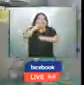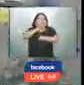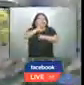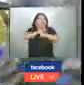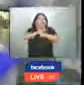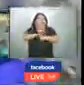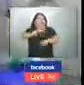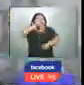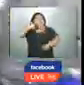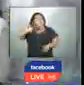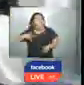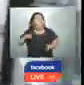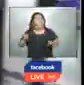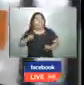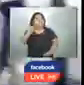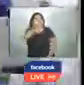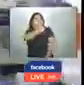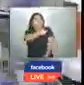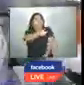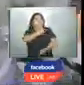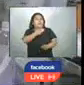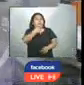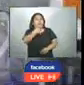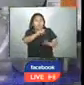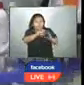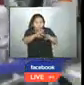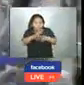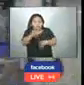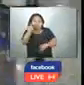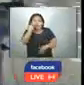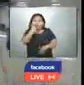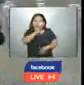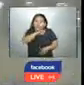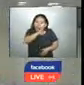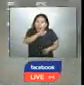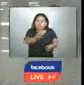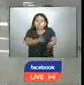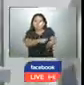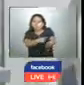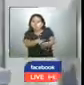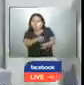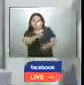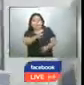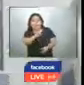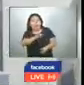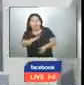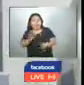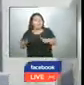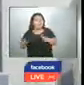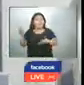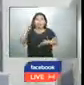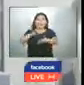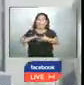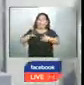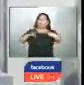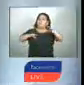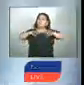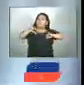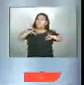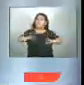síntomas graves, principalmente quienes padecen enfermedades crónicas que son más vulnerables a reinfectarse.